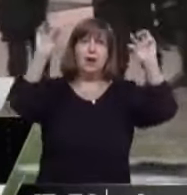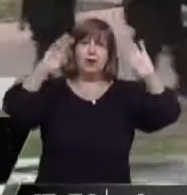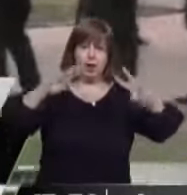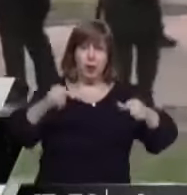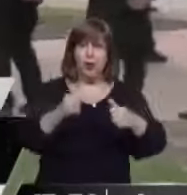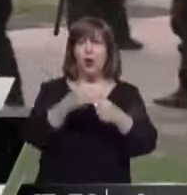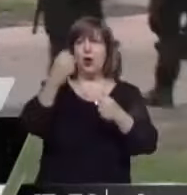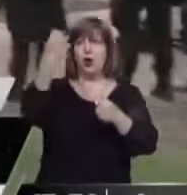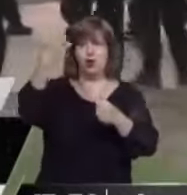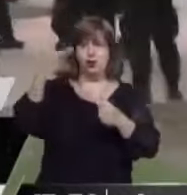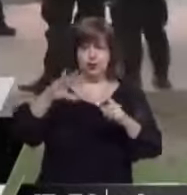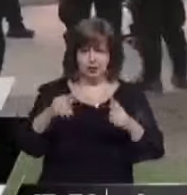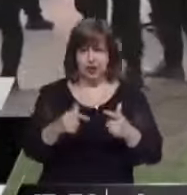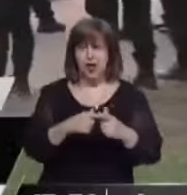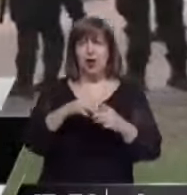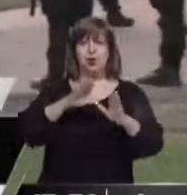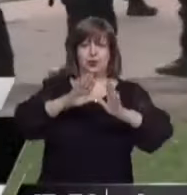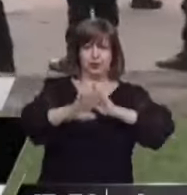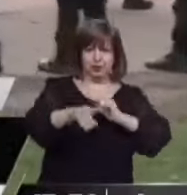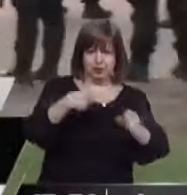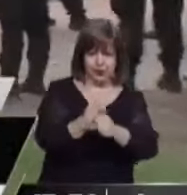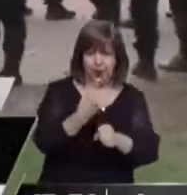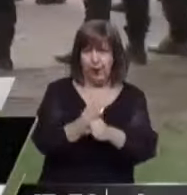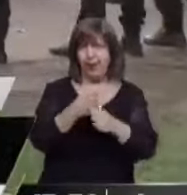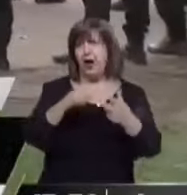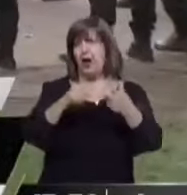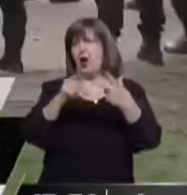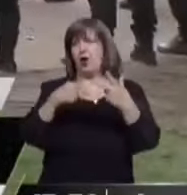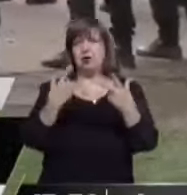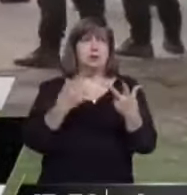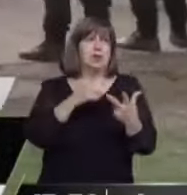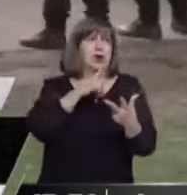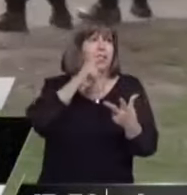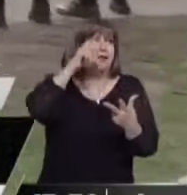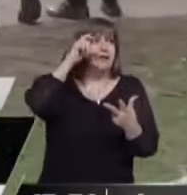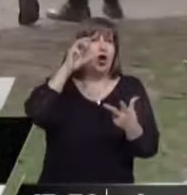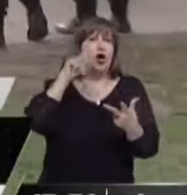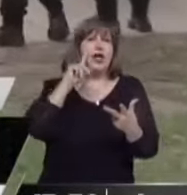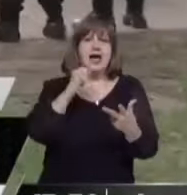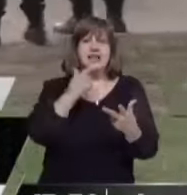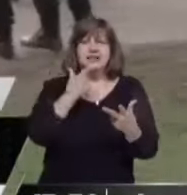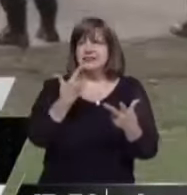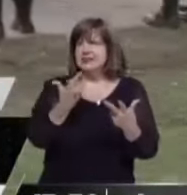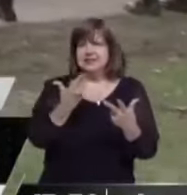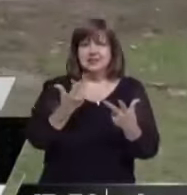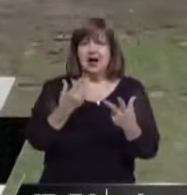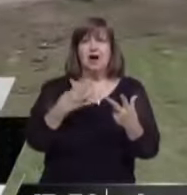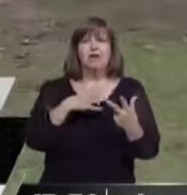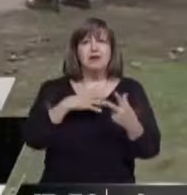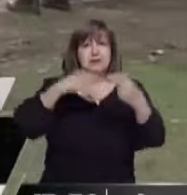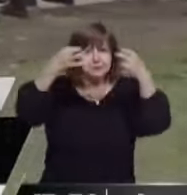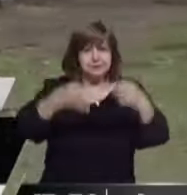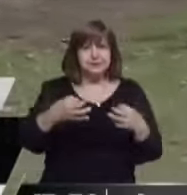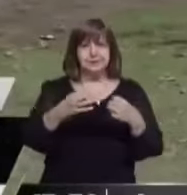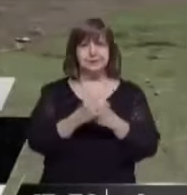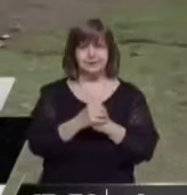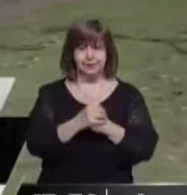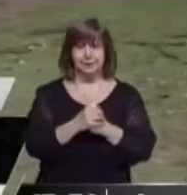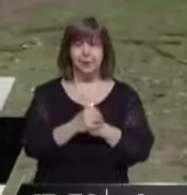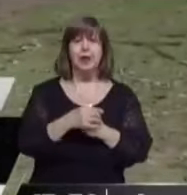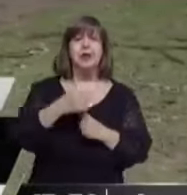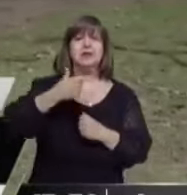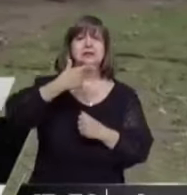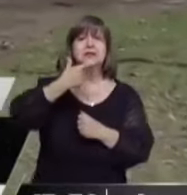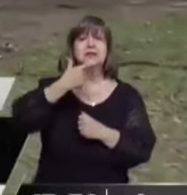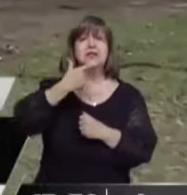hablan de que no se pudo frenar la formación Pero bueno En definitiva habrá que esperar a ver qué dicen los peritos la situación ya